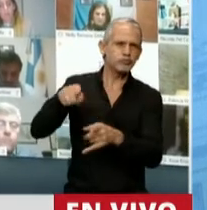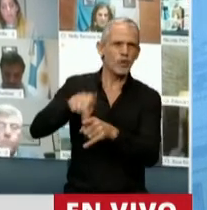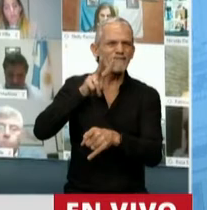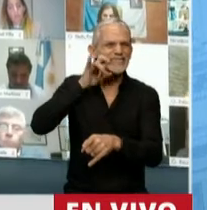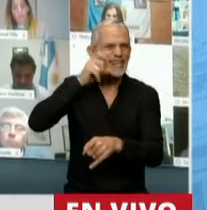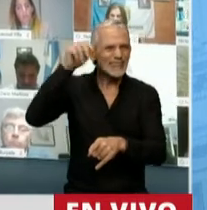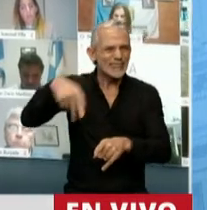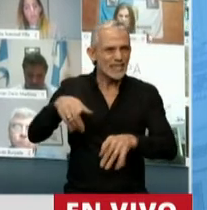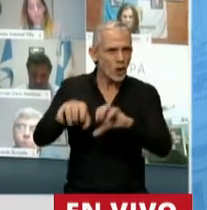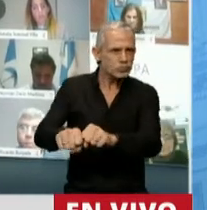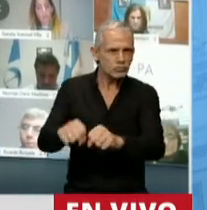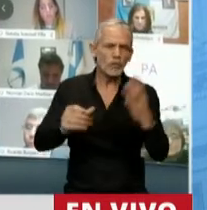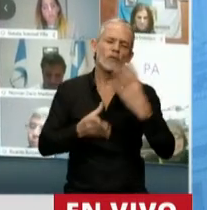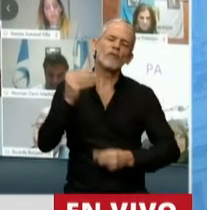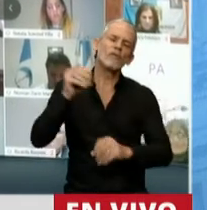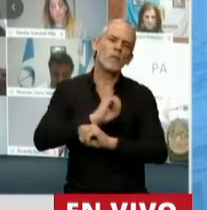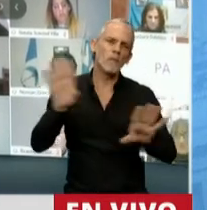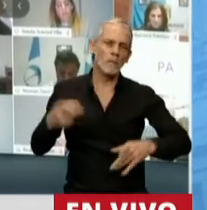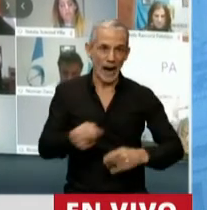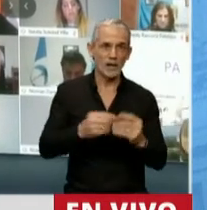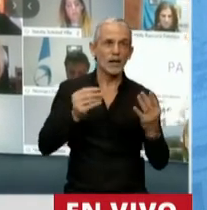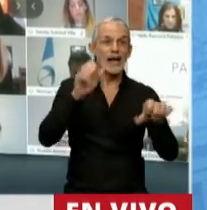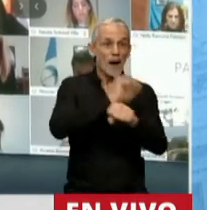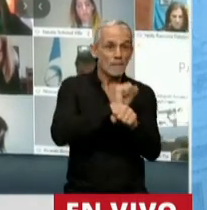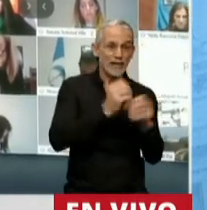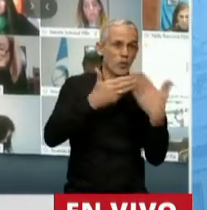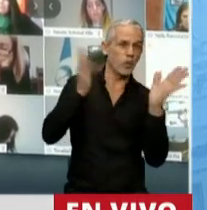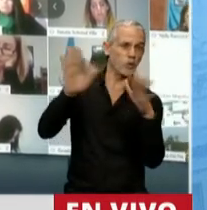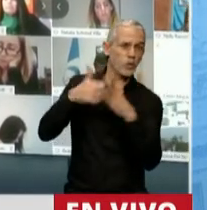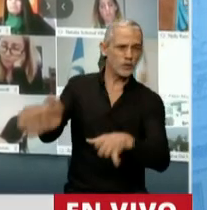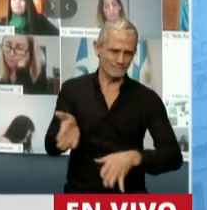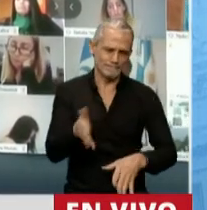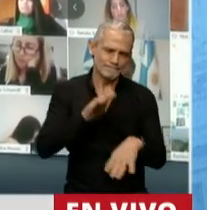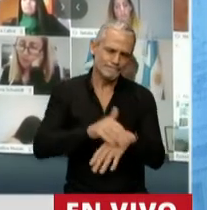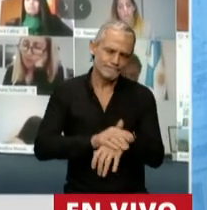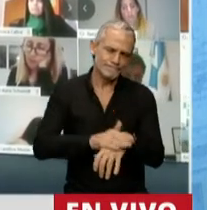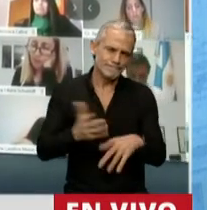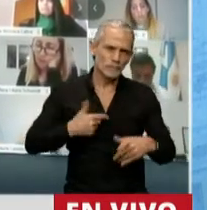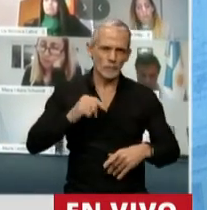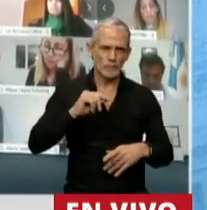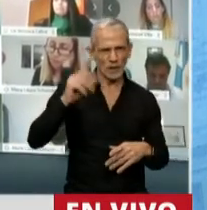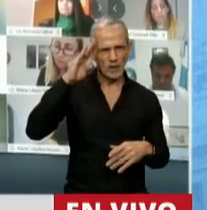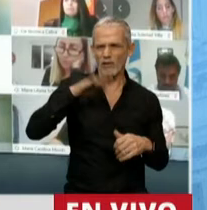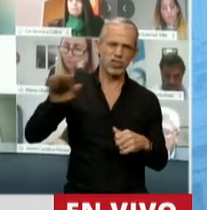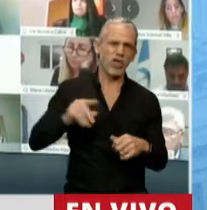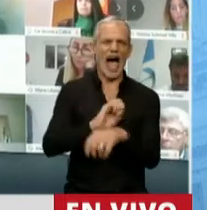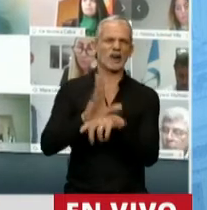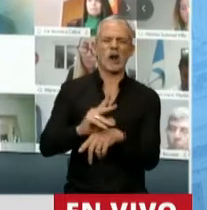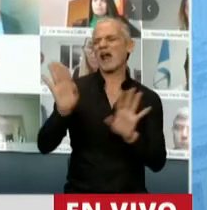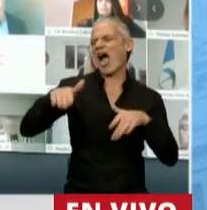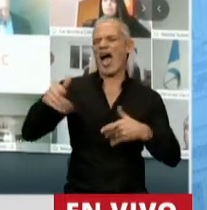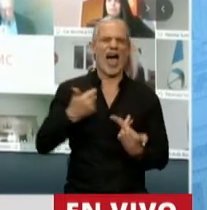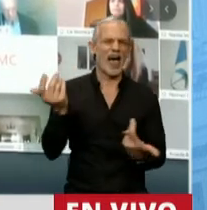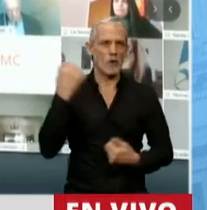que se hagan cargo, señor presidente, de la liberación de los presos, que se hagan cargo de la subestimación inicial de la pandemia y